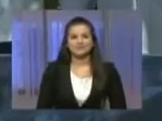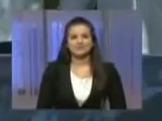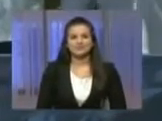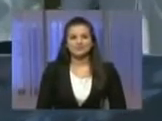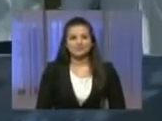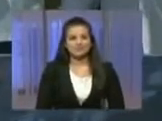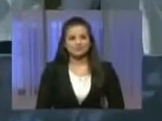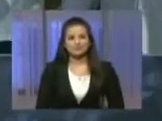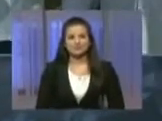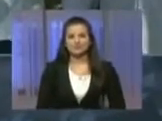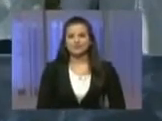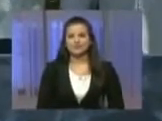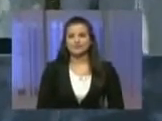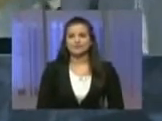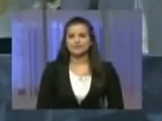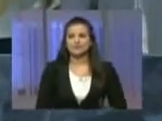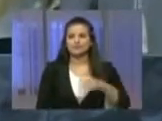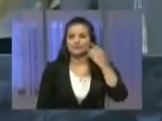adelante